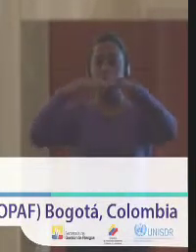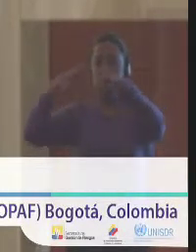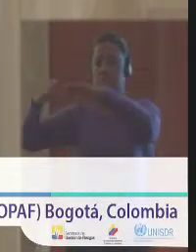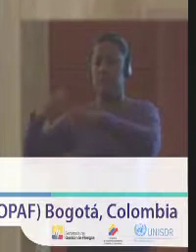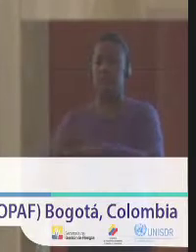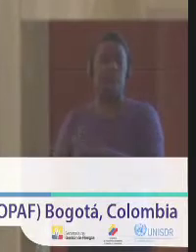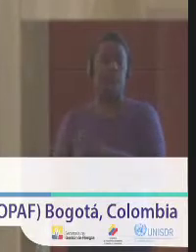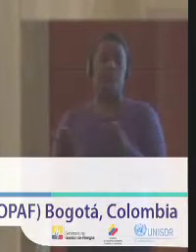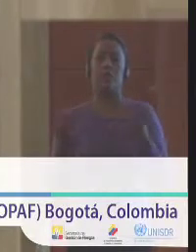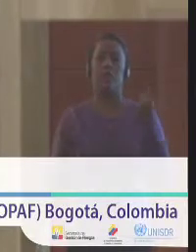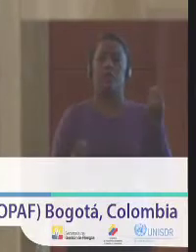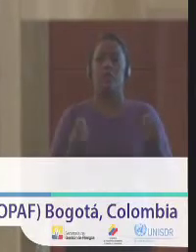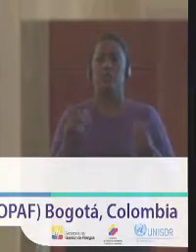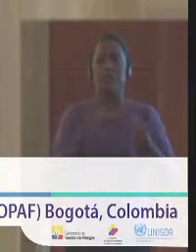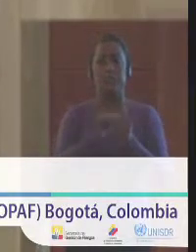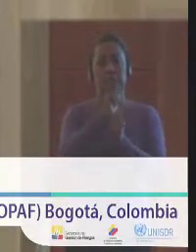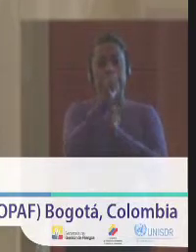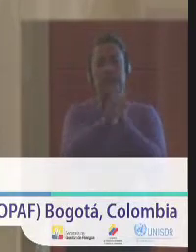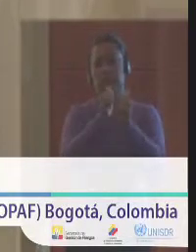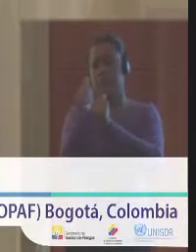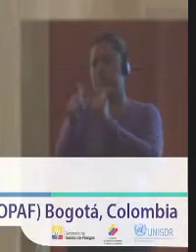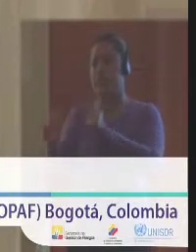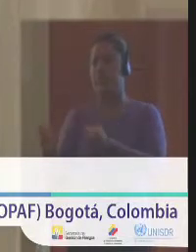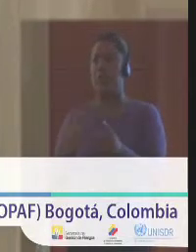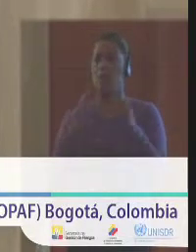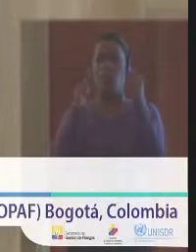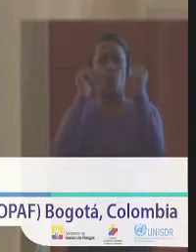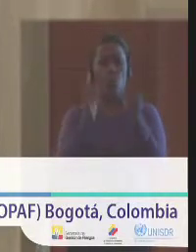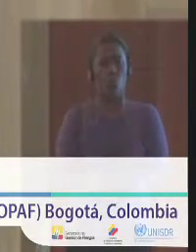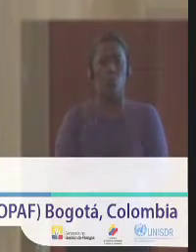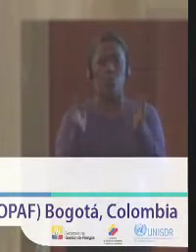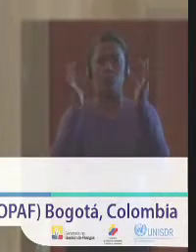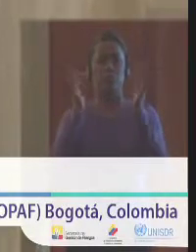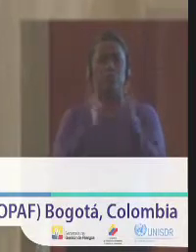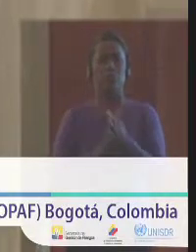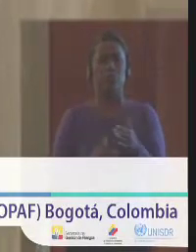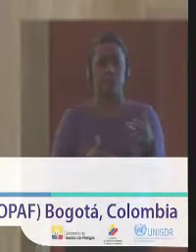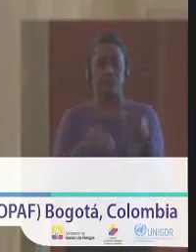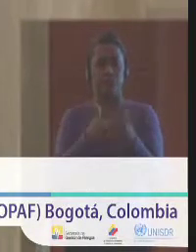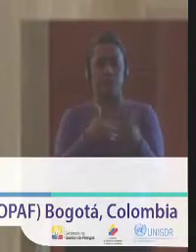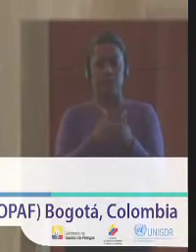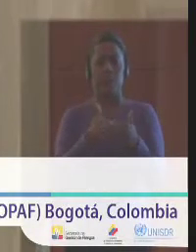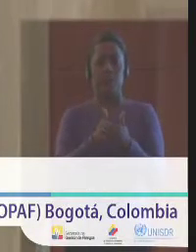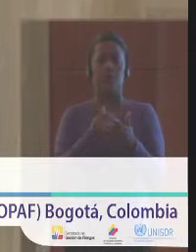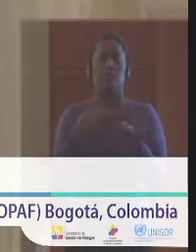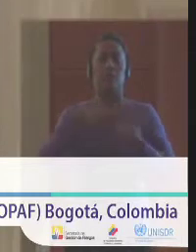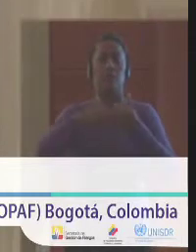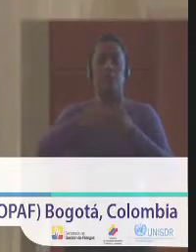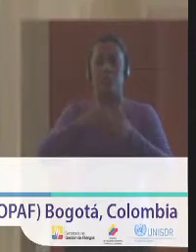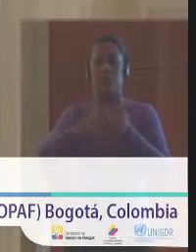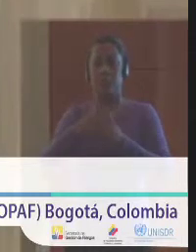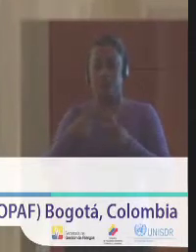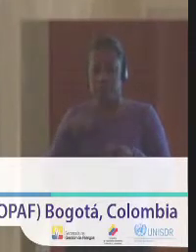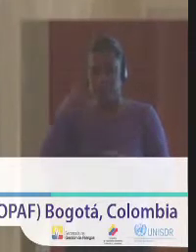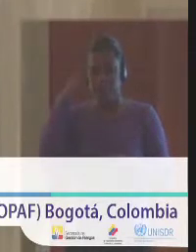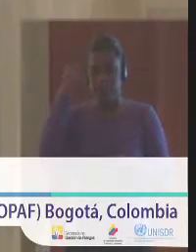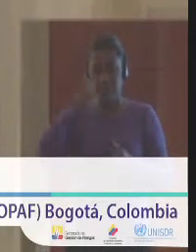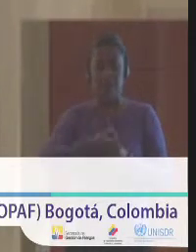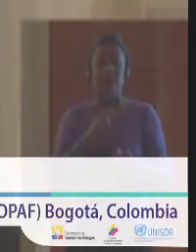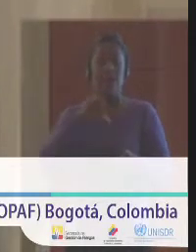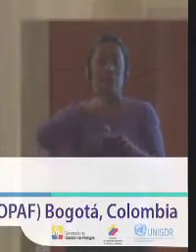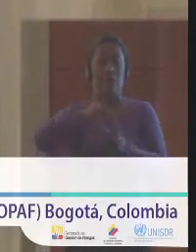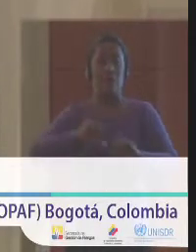creciendo hacia las zonas periféricas que coinciden necesariamente con las zonas de amenaza, como efectivamente sucede en